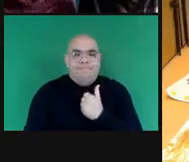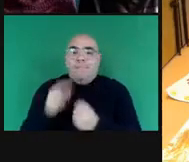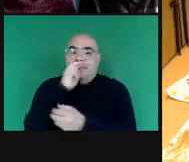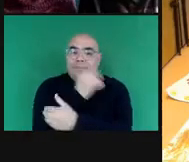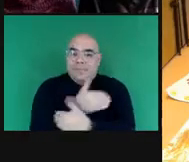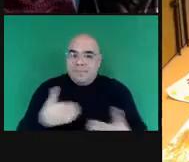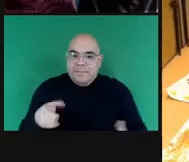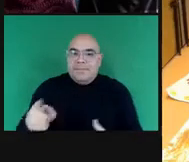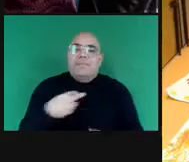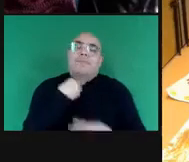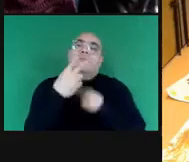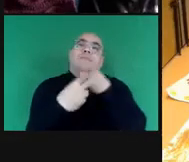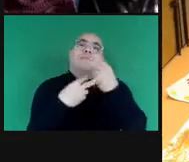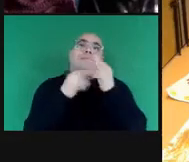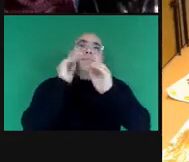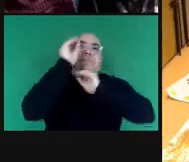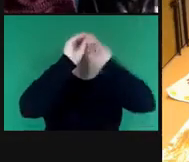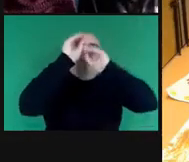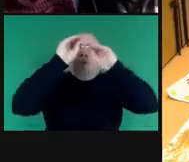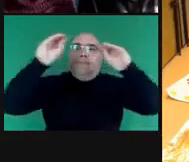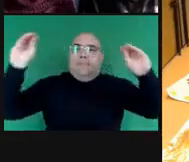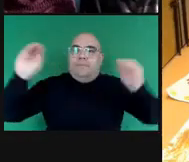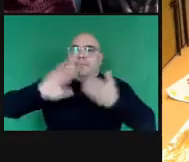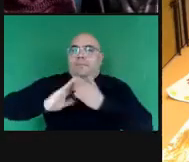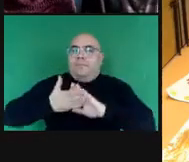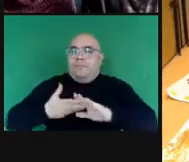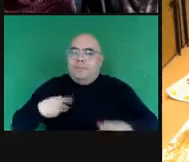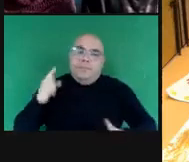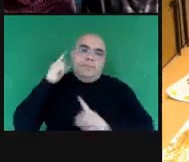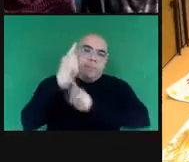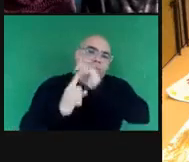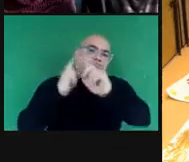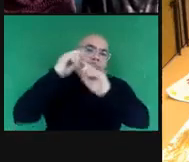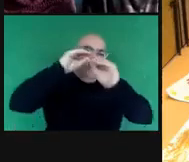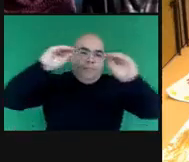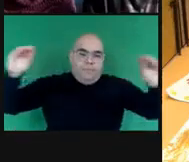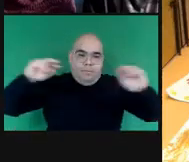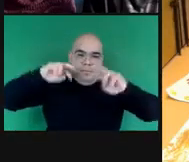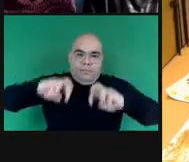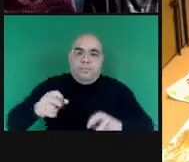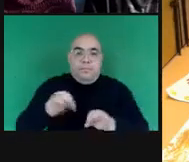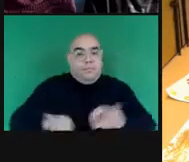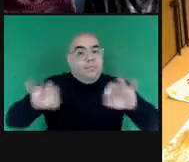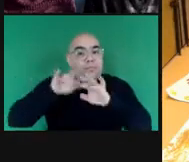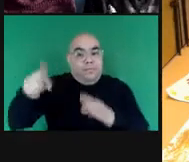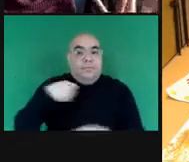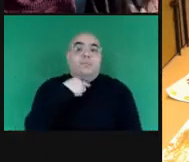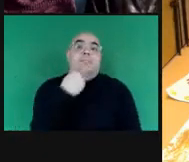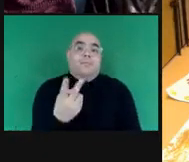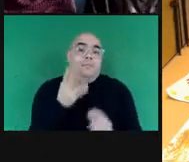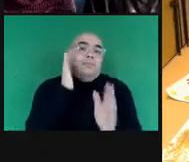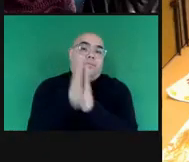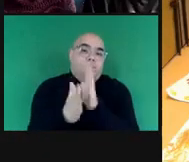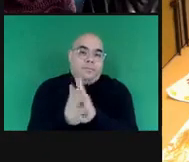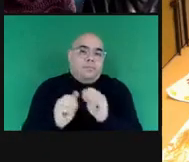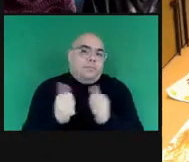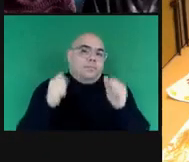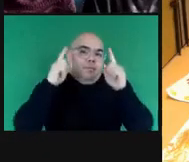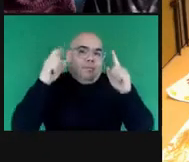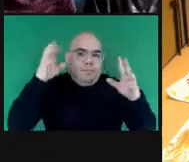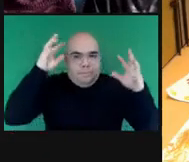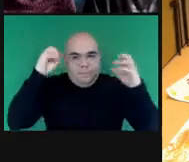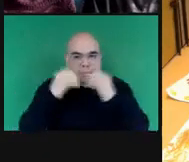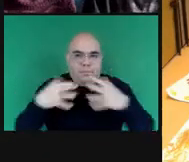voz presente en la comunidad y cómo es importante también lo que ellos dicen y cómo ellos se apropian de su entorno y